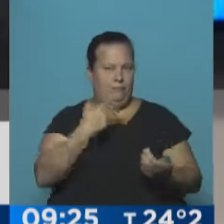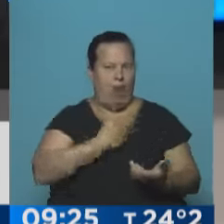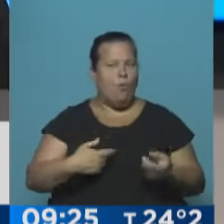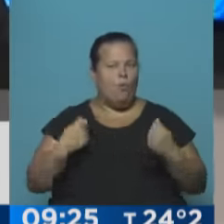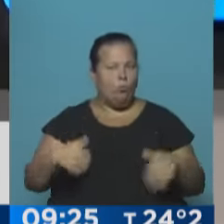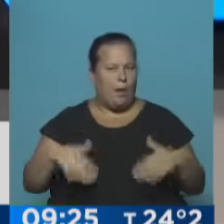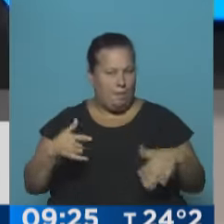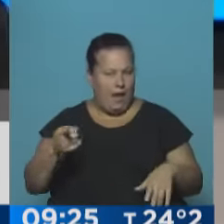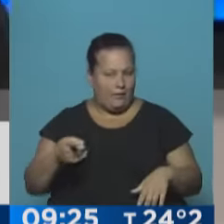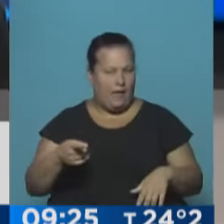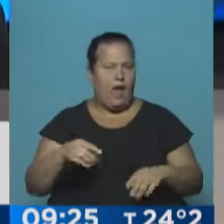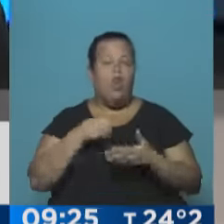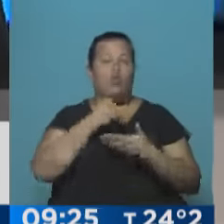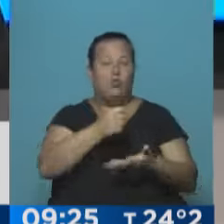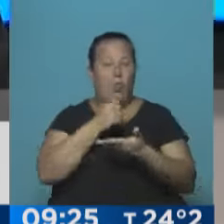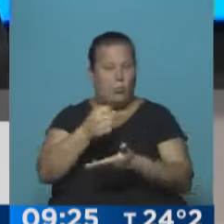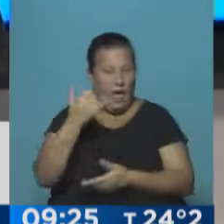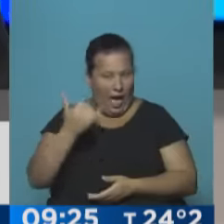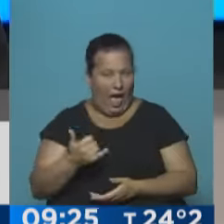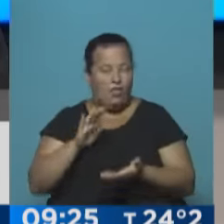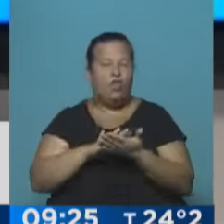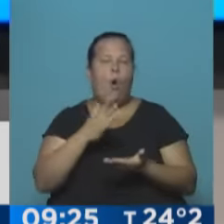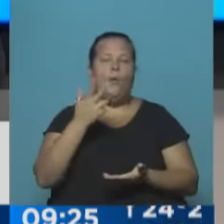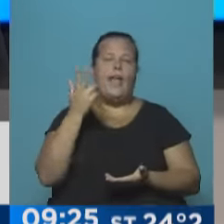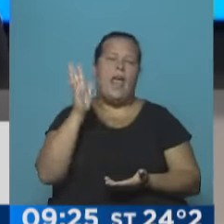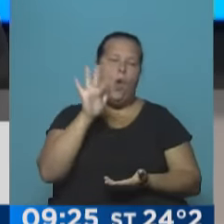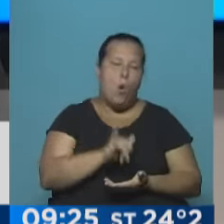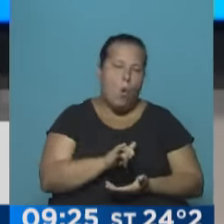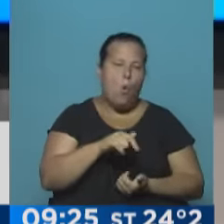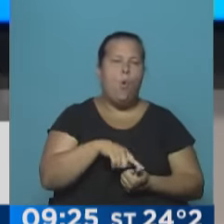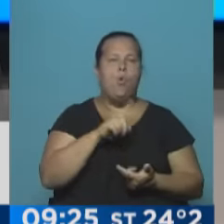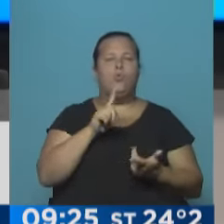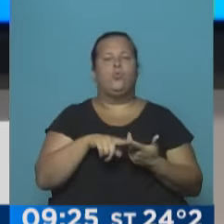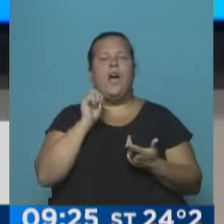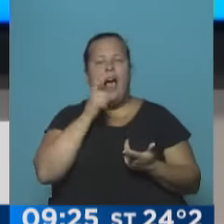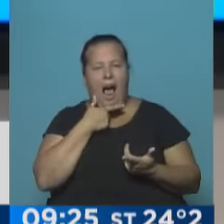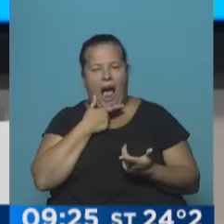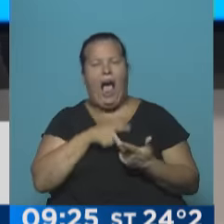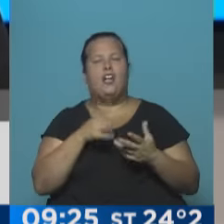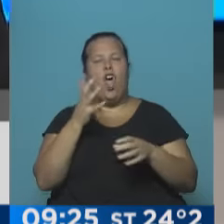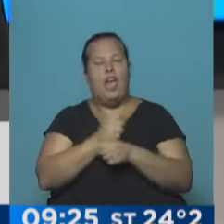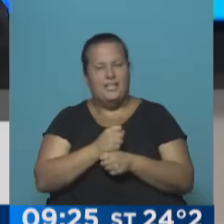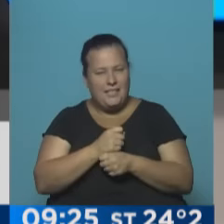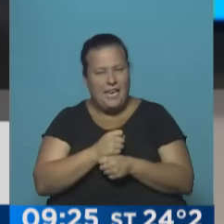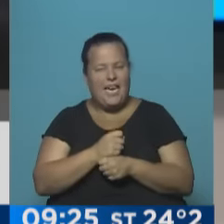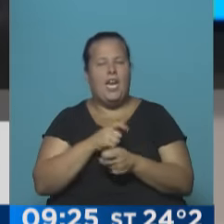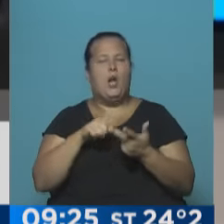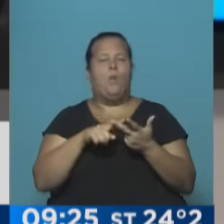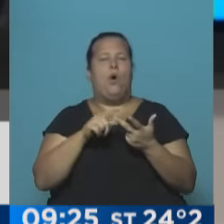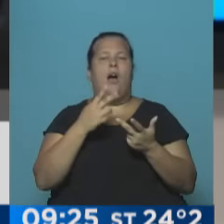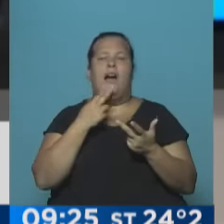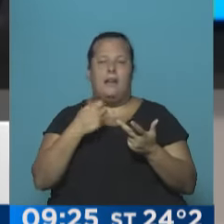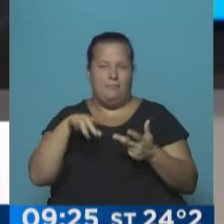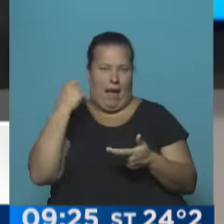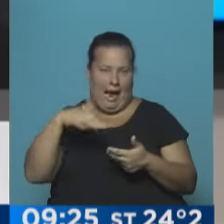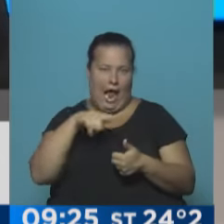fisco de los subsidios que existen sobre la energía sobre la electricidad el gas el transporte el de la electricidad era más